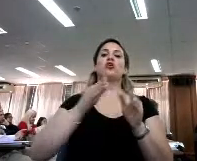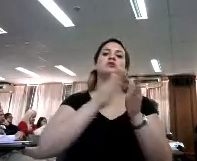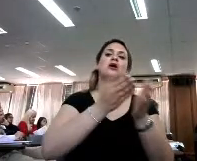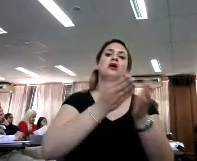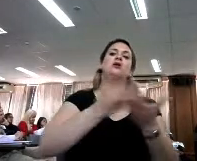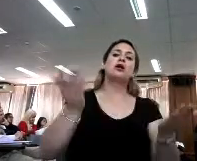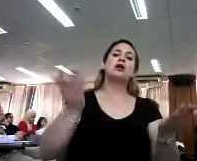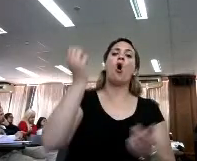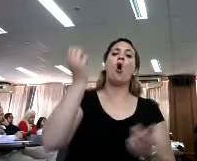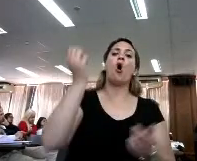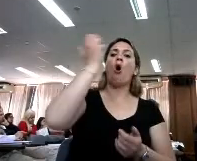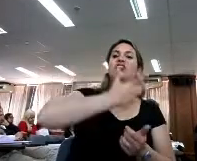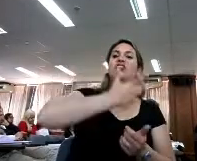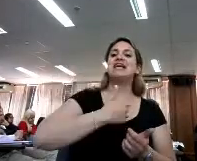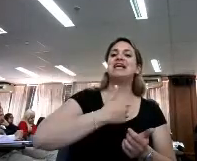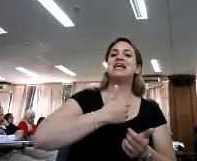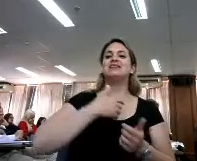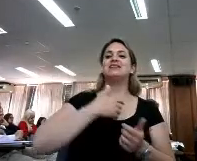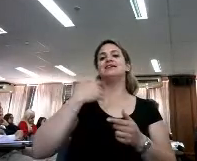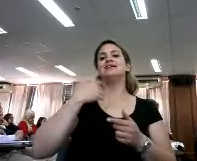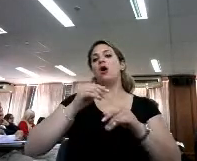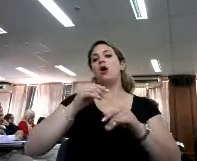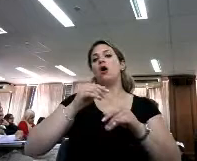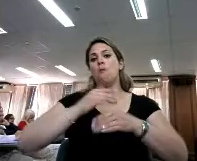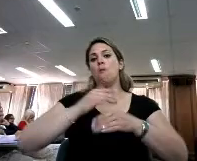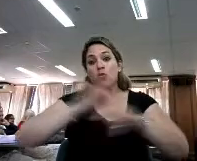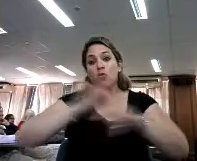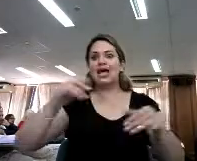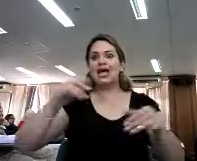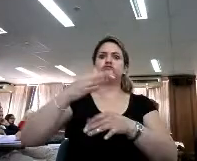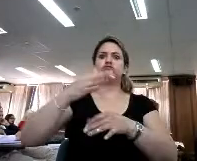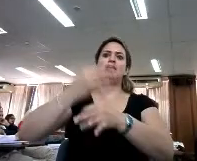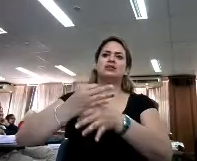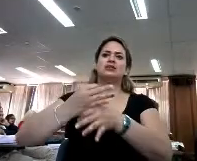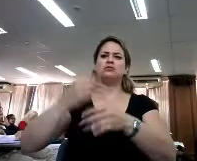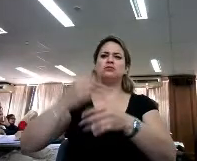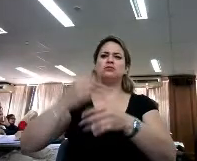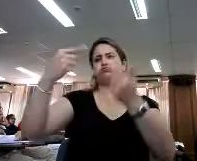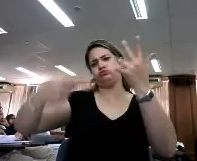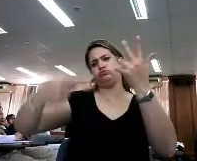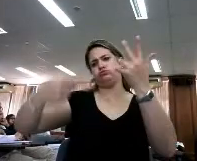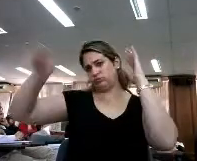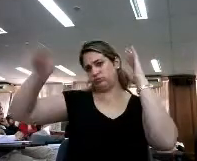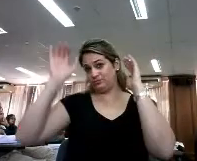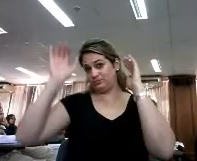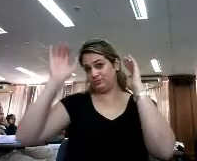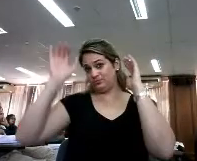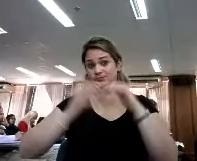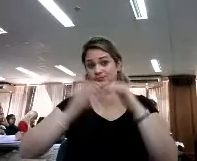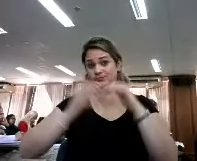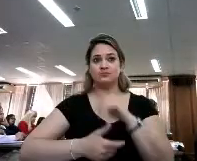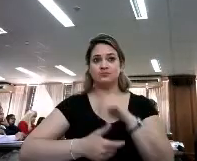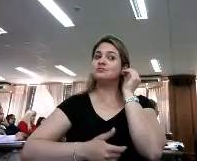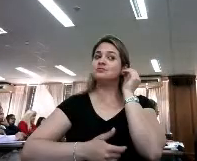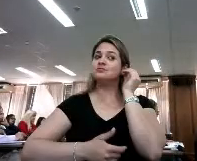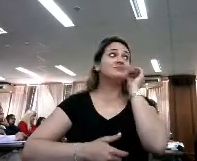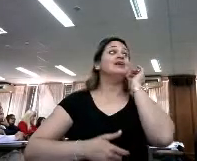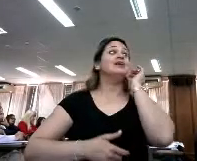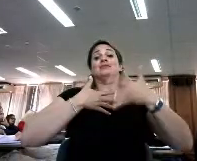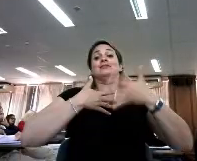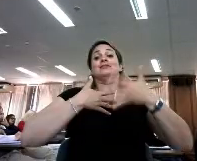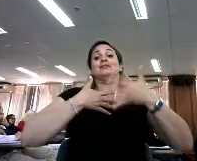hotelero, publicidad, establecimientos educativos y licencias globales, etcétera, etcétera, etcétera. Bien.